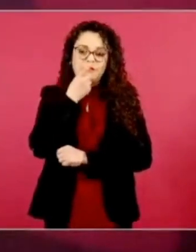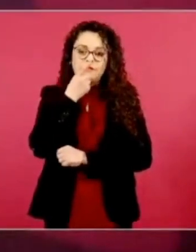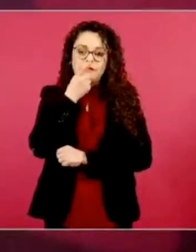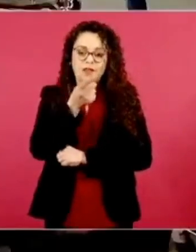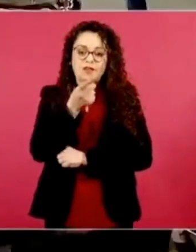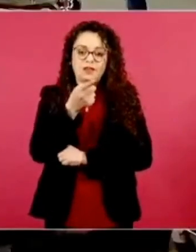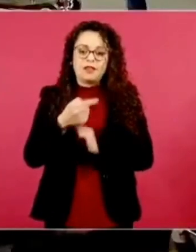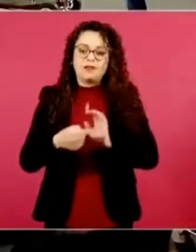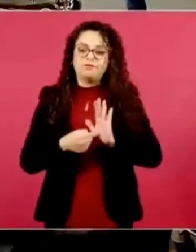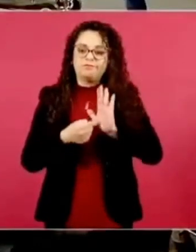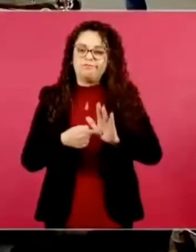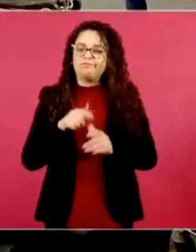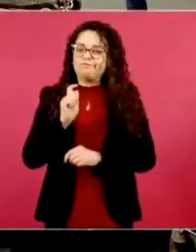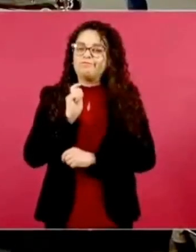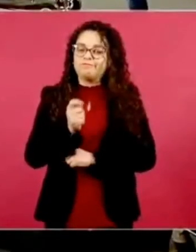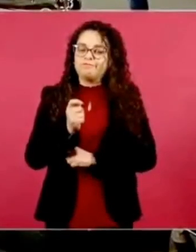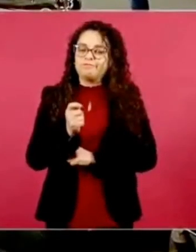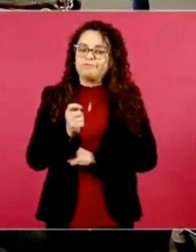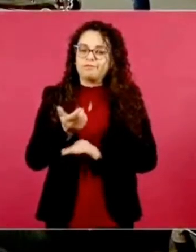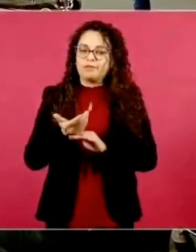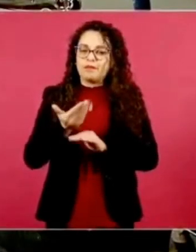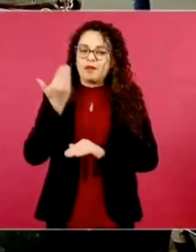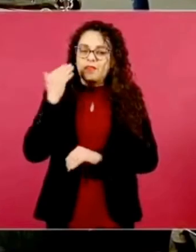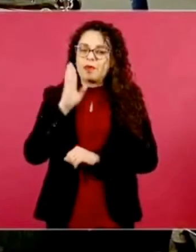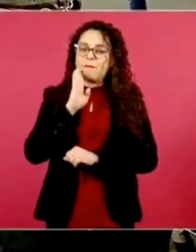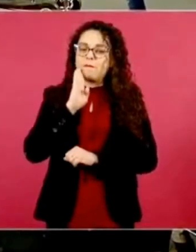la manipulación, el uso vil, ¿no?